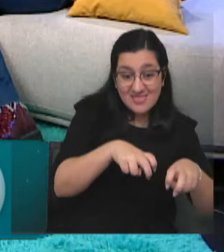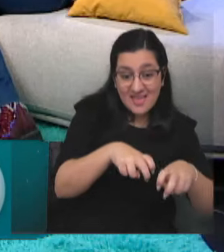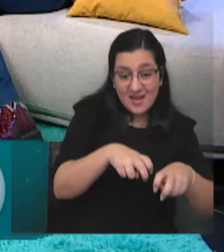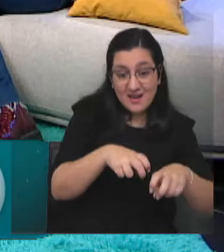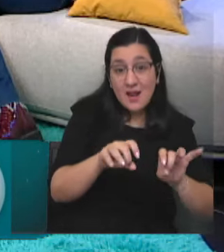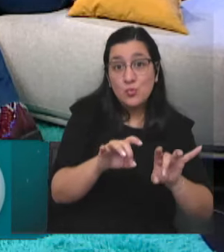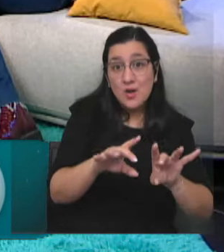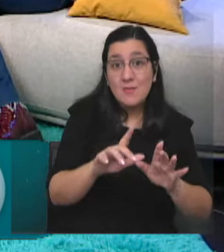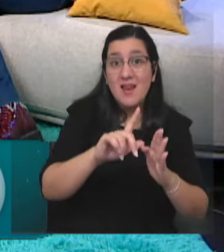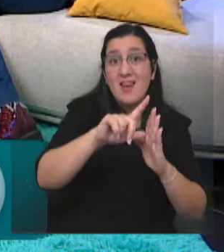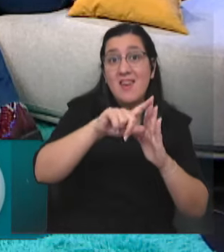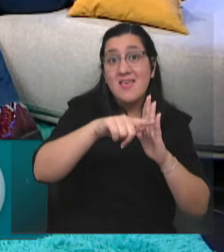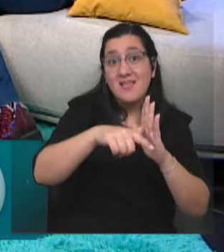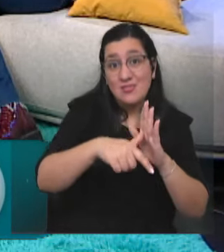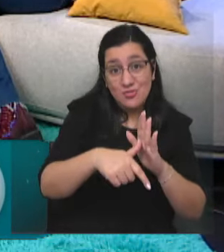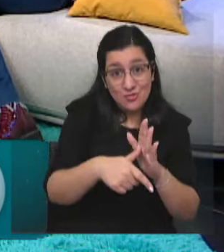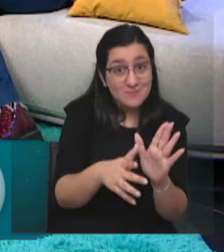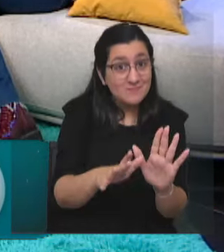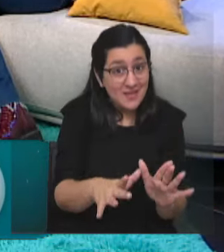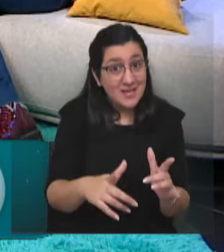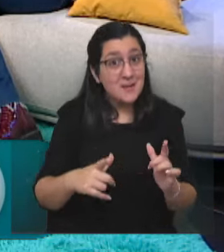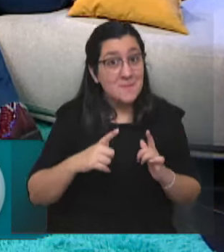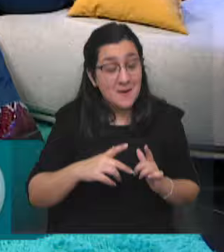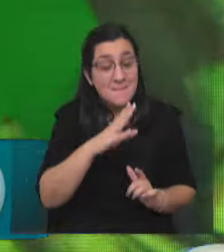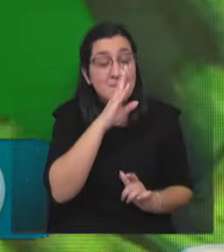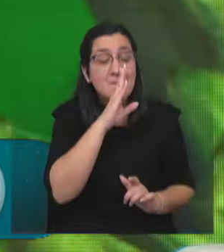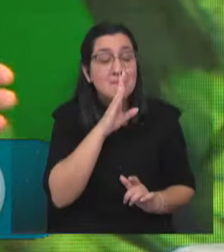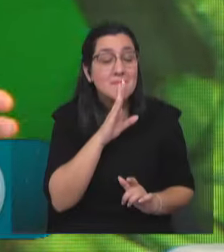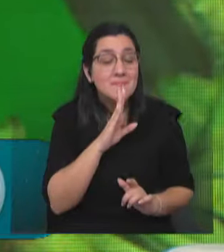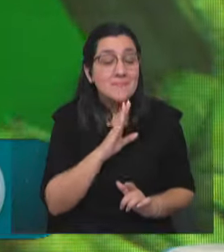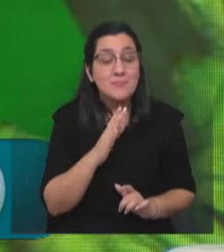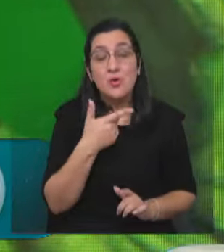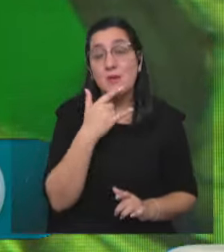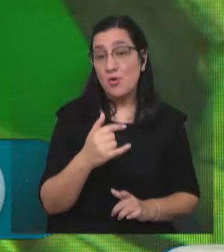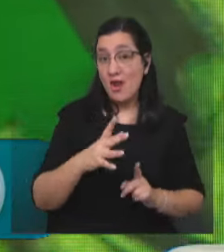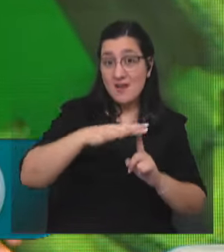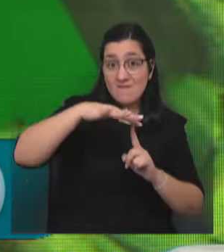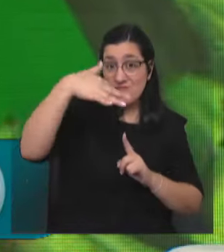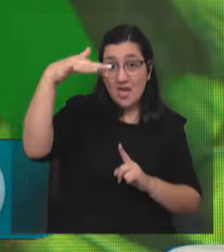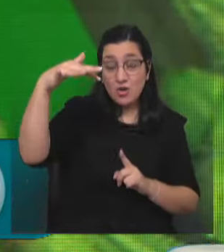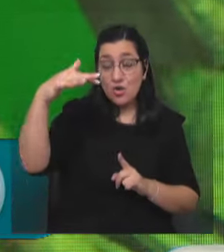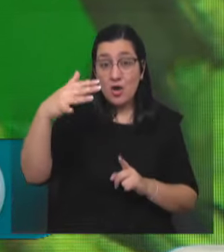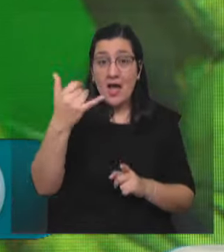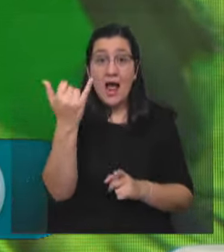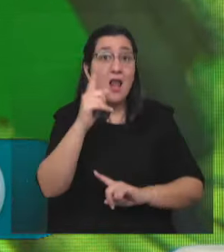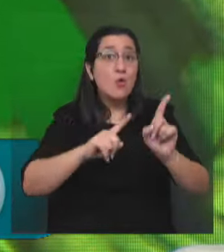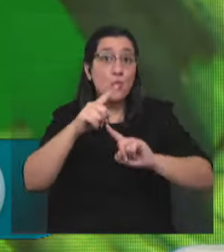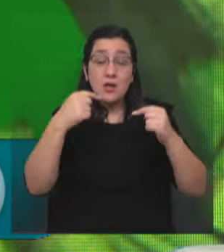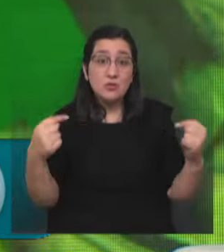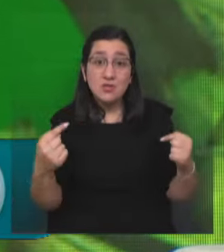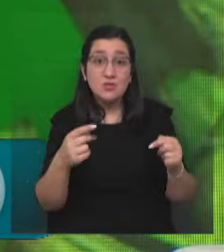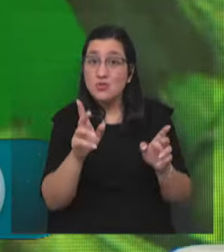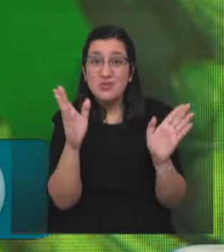llevan su ciclo y bueno, y cada cosa en invierno hay cosas que no se pueden hacer y hay cosas que son más lentas y bueno, y